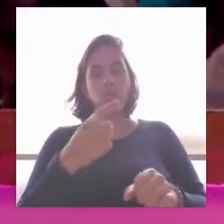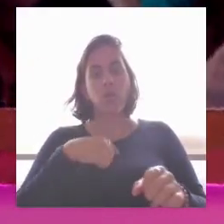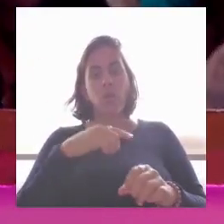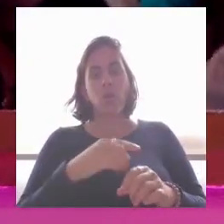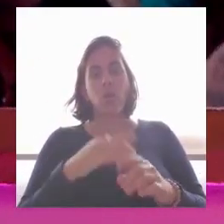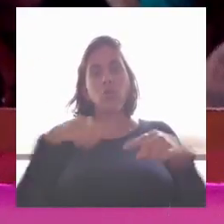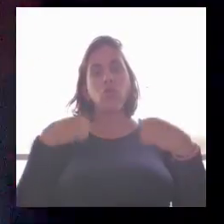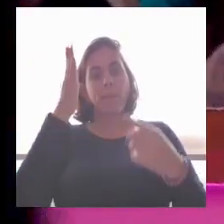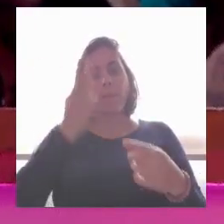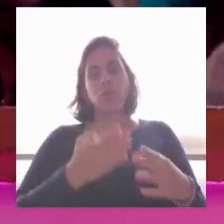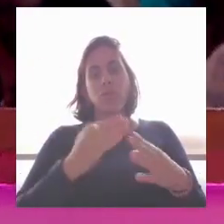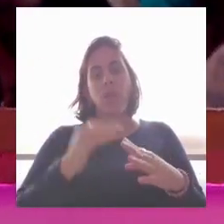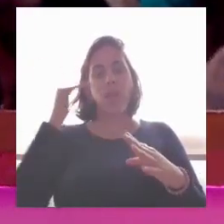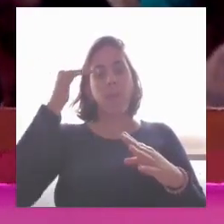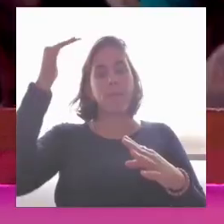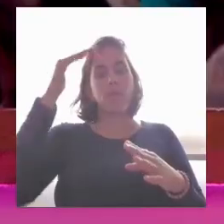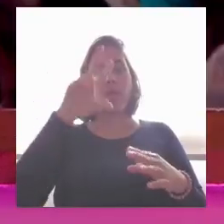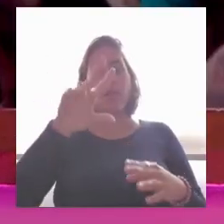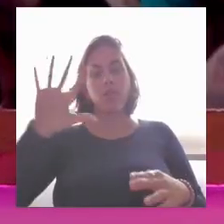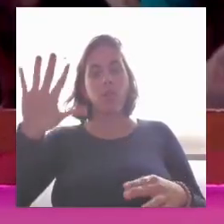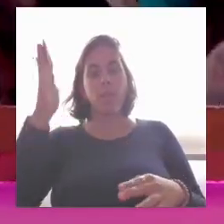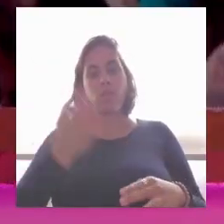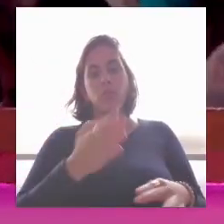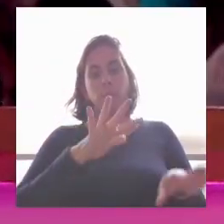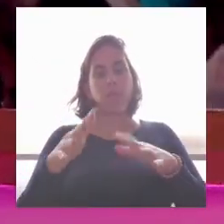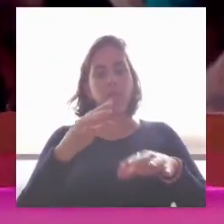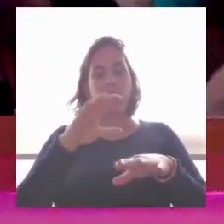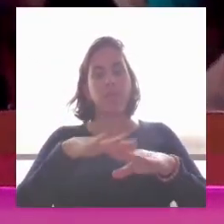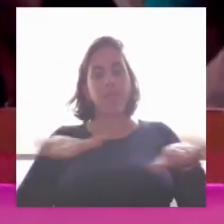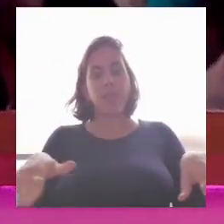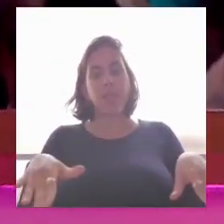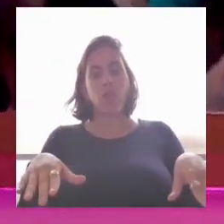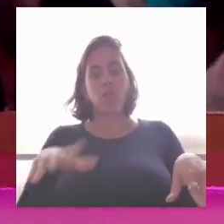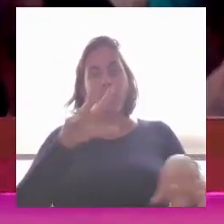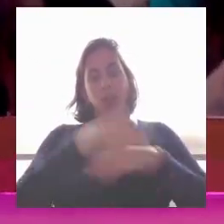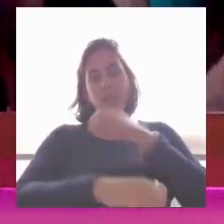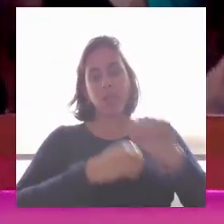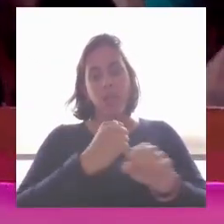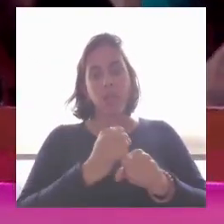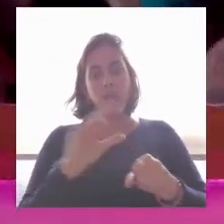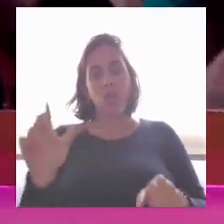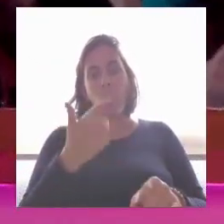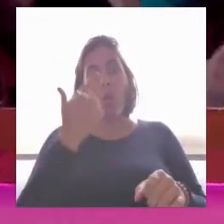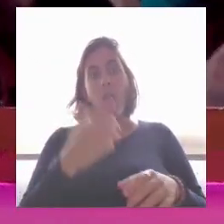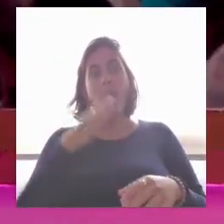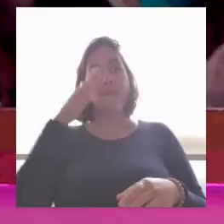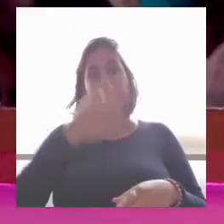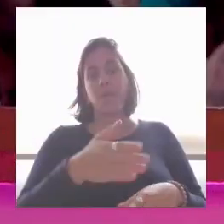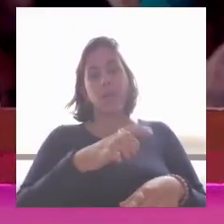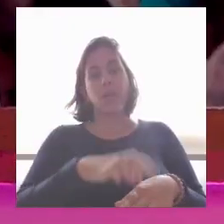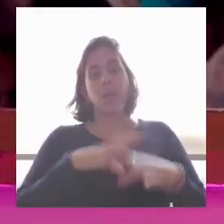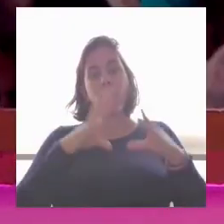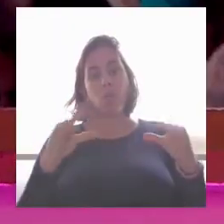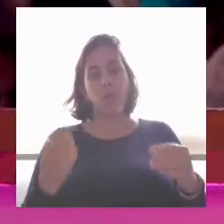todavía, que es un 35% aproximadamente, de gurisas y gurisas con 3 años que no están escolarizados. Y cómo no, en